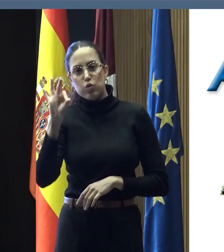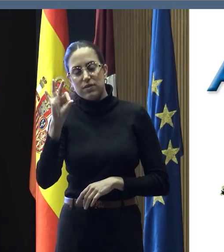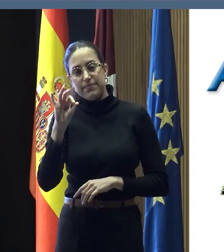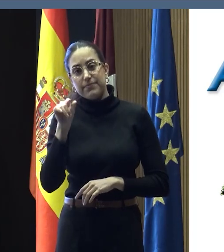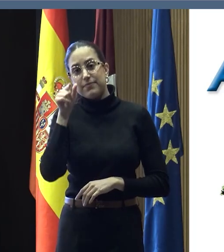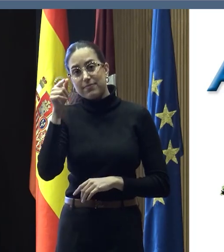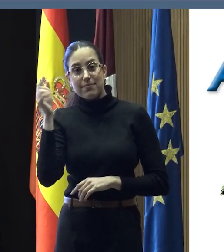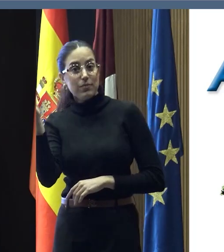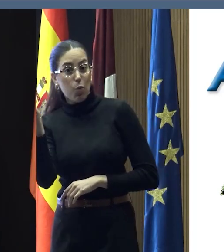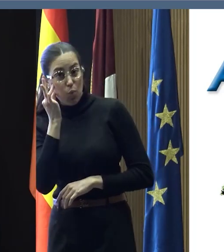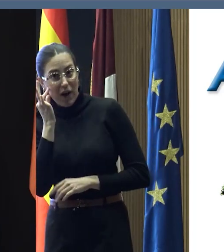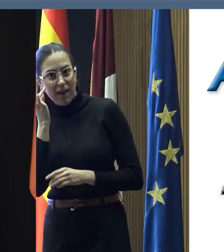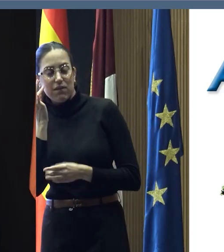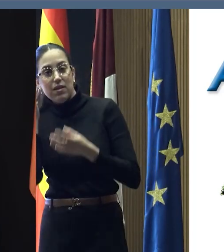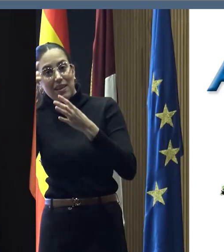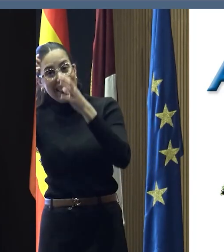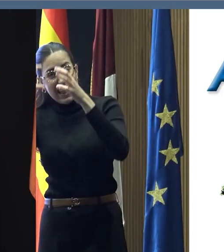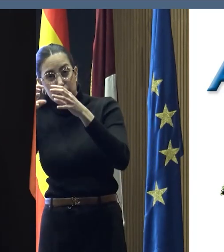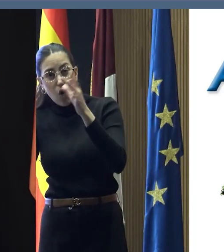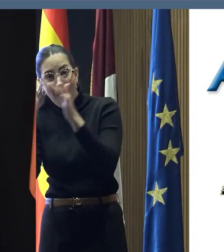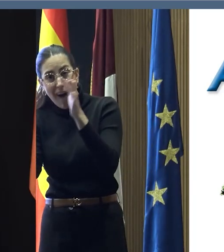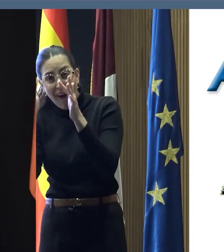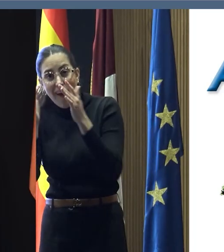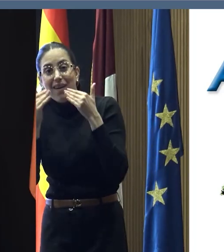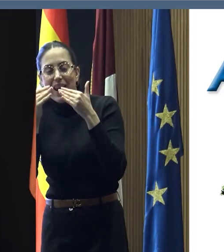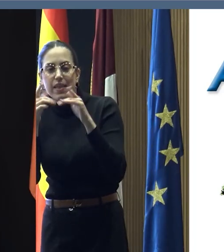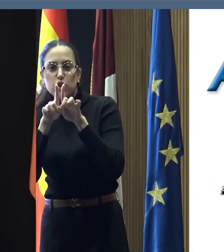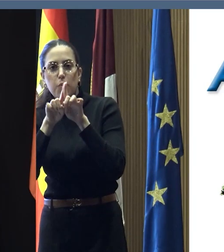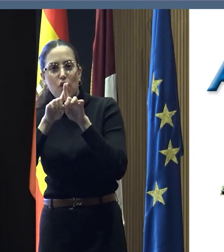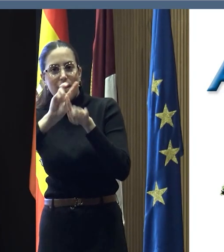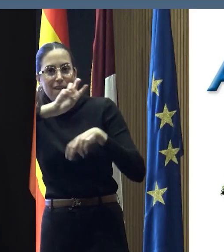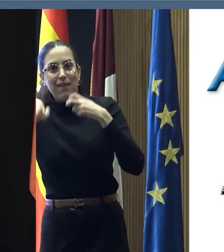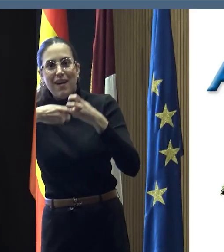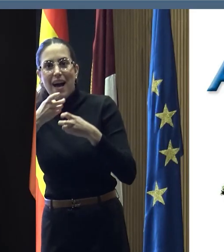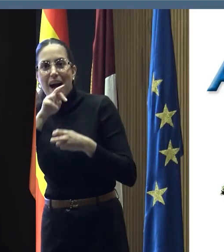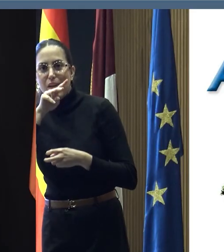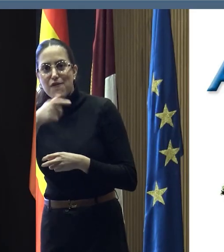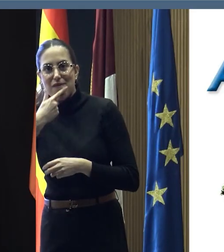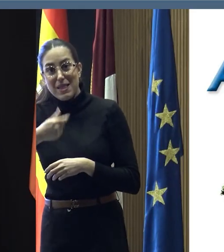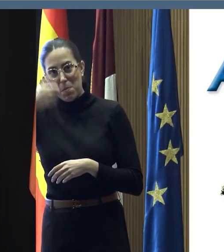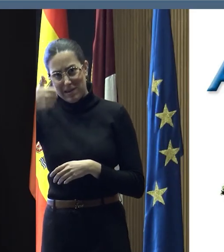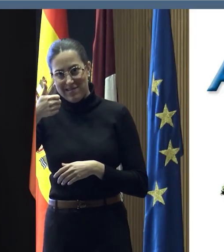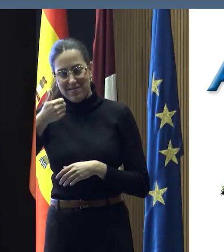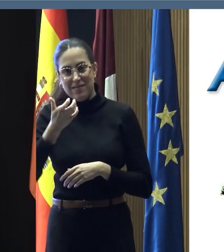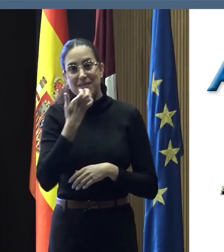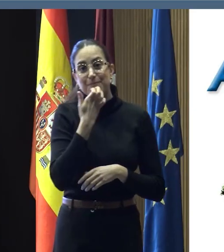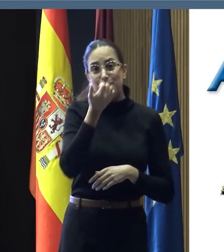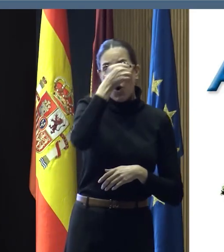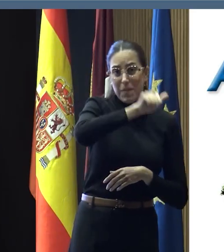interacciones que tiene la mujer en los dos hemisferios, pues recupera más pronto el habla que el hombre